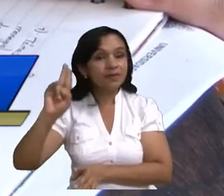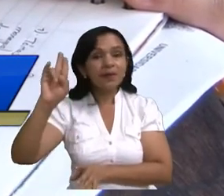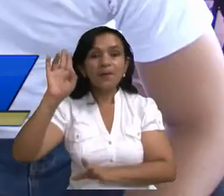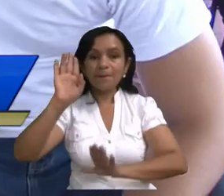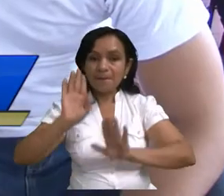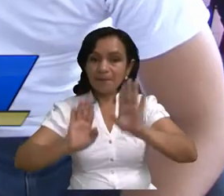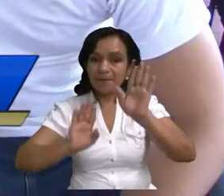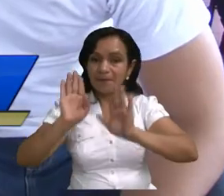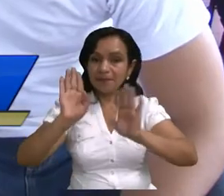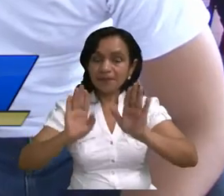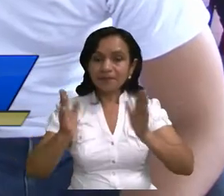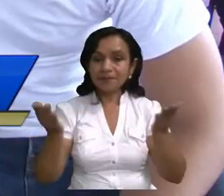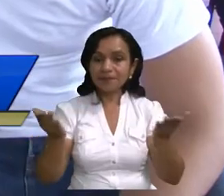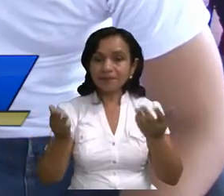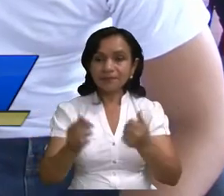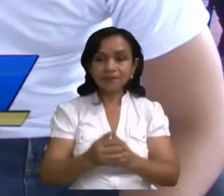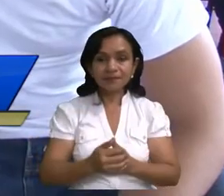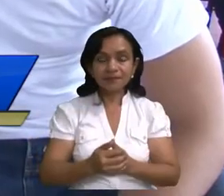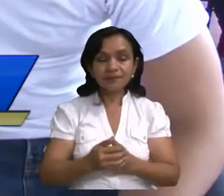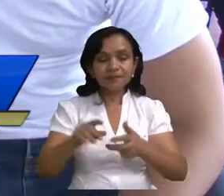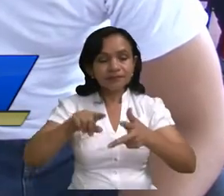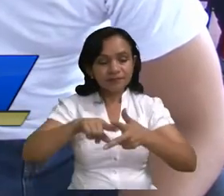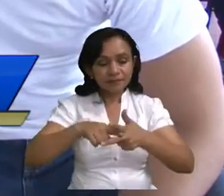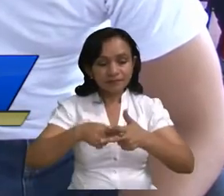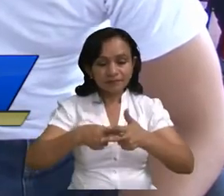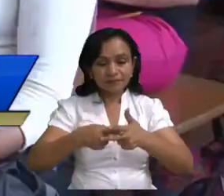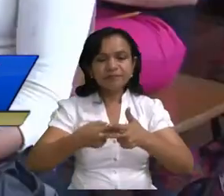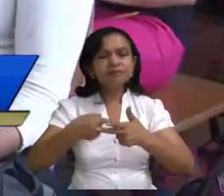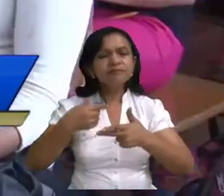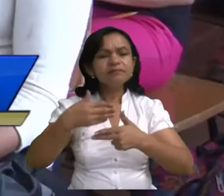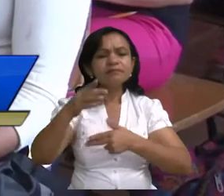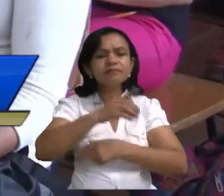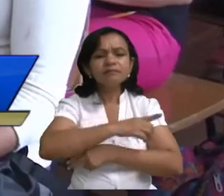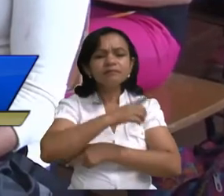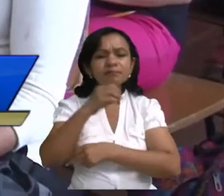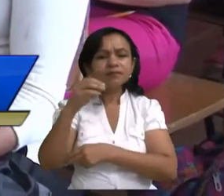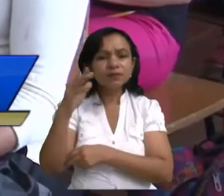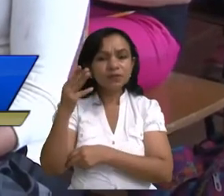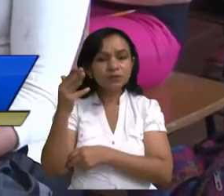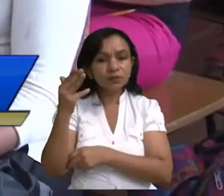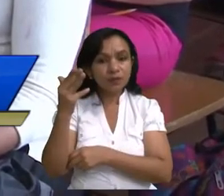este encuentro inicia el 9,